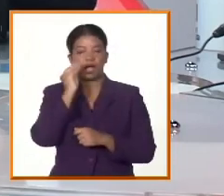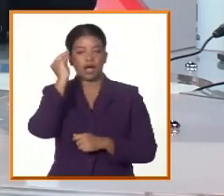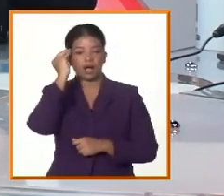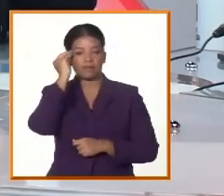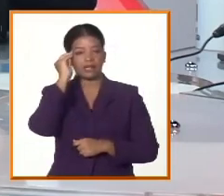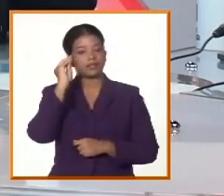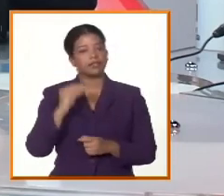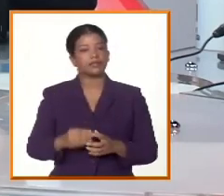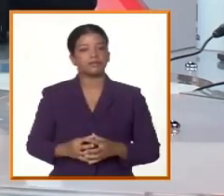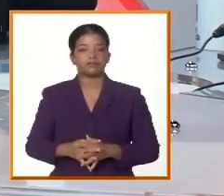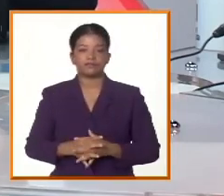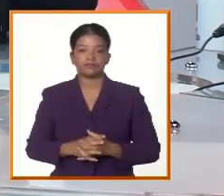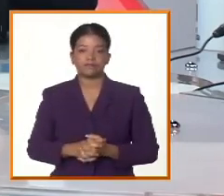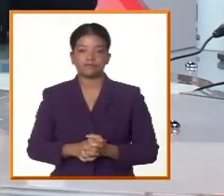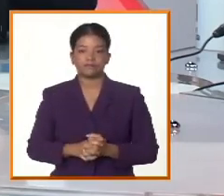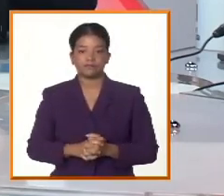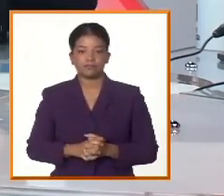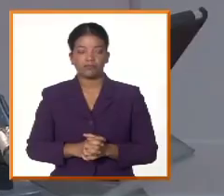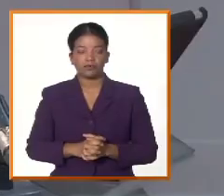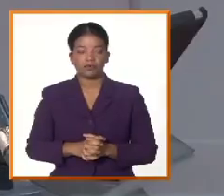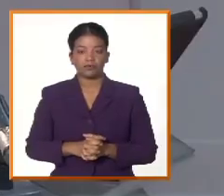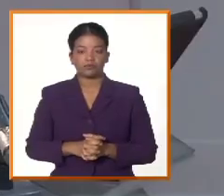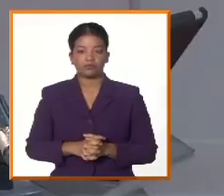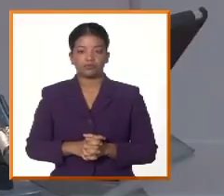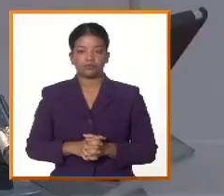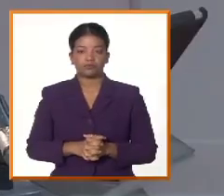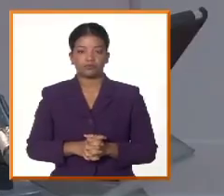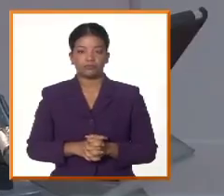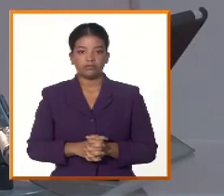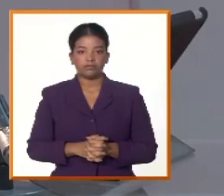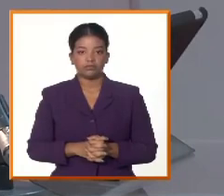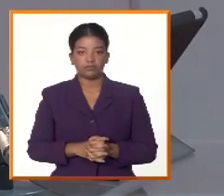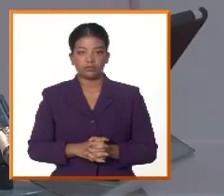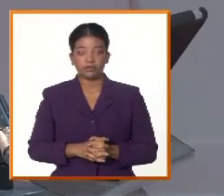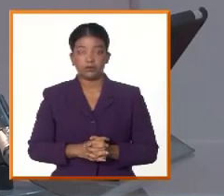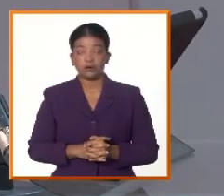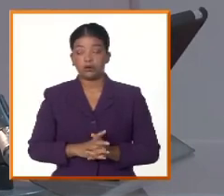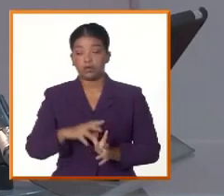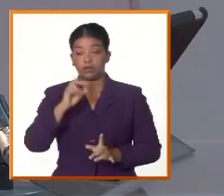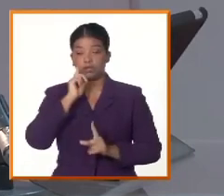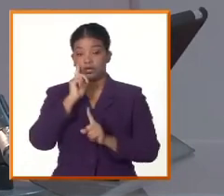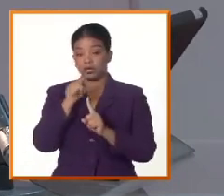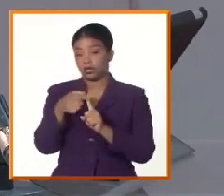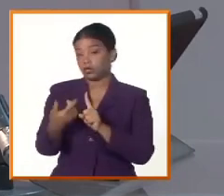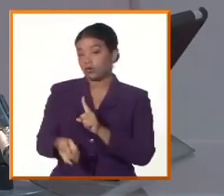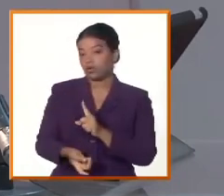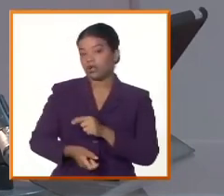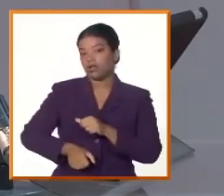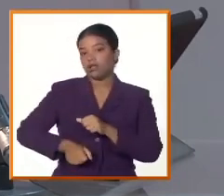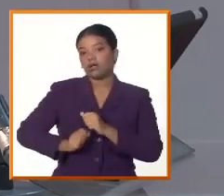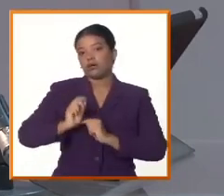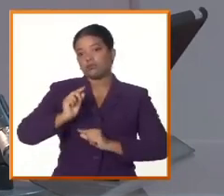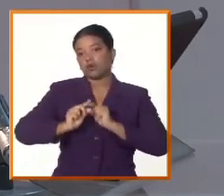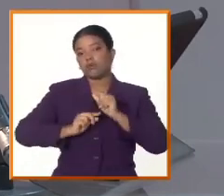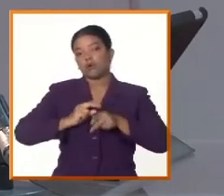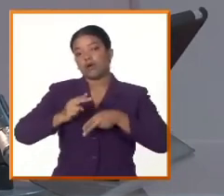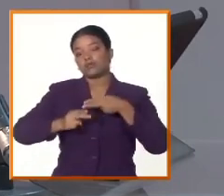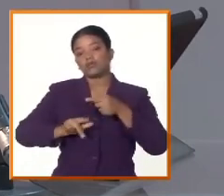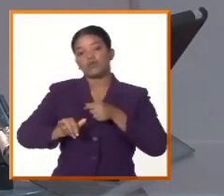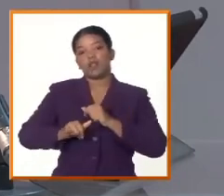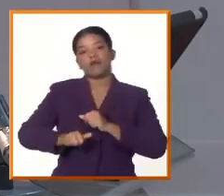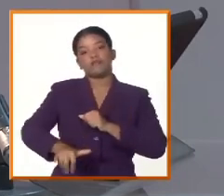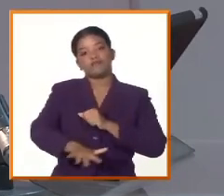y se han ido conformando para ir conformando la base de lo que hoy se está construyendo en